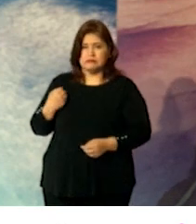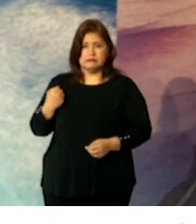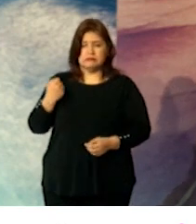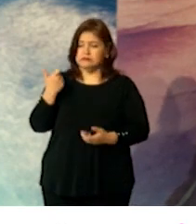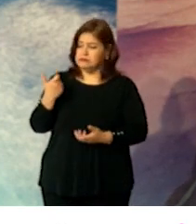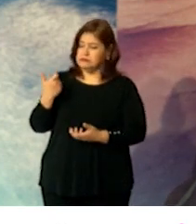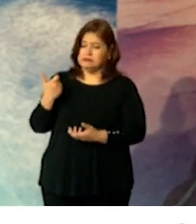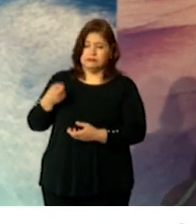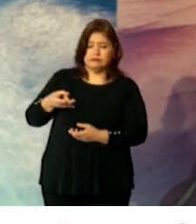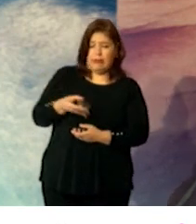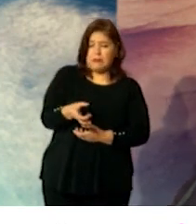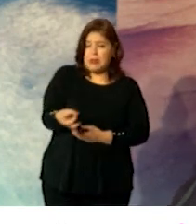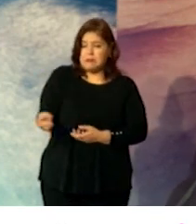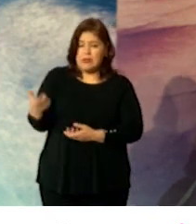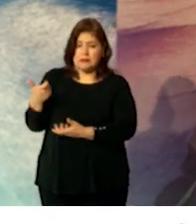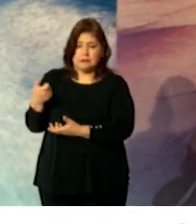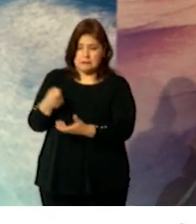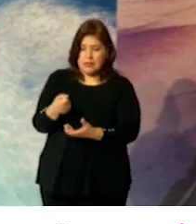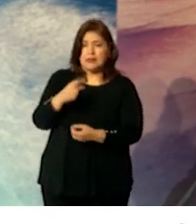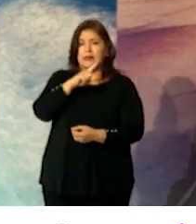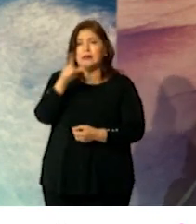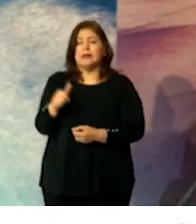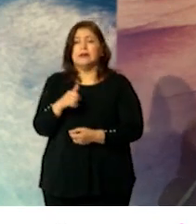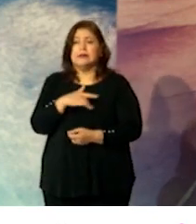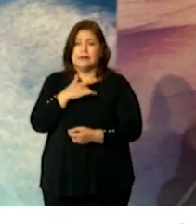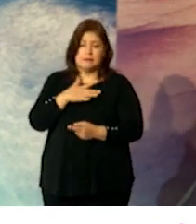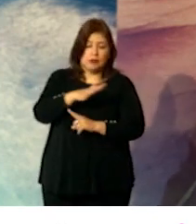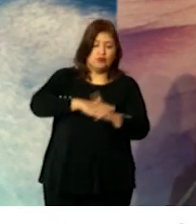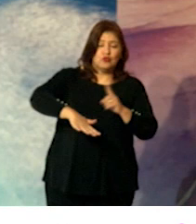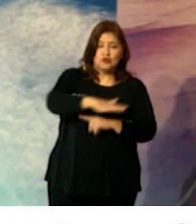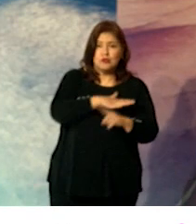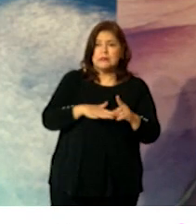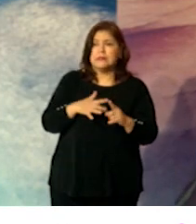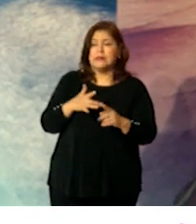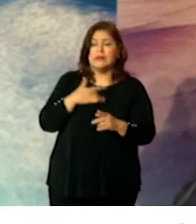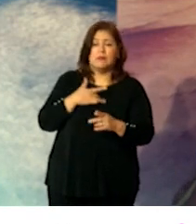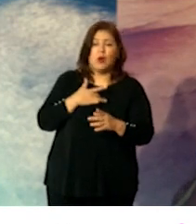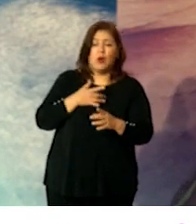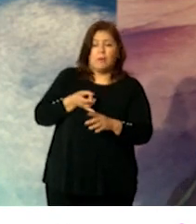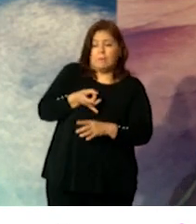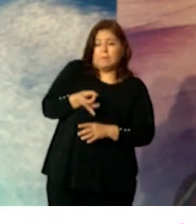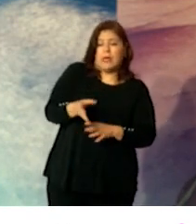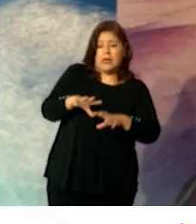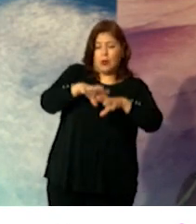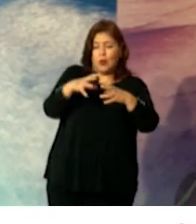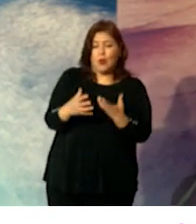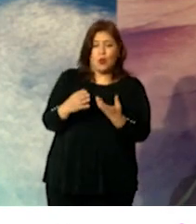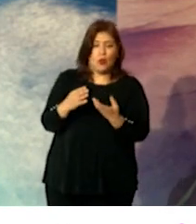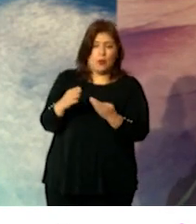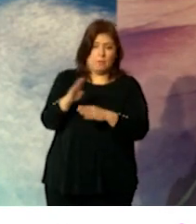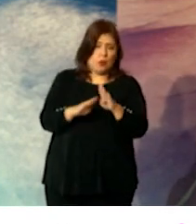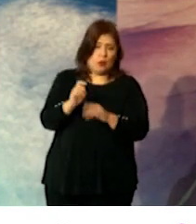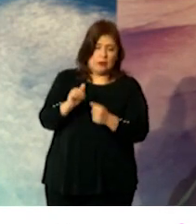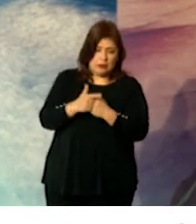finanzas están dominando a la economía está dominando a la sociedad y la sociedad está dominando a la biosfera, y tenemos que cambiar de